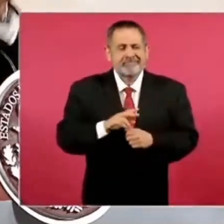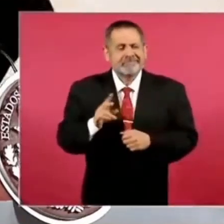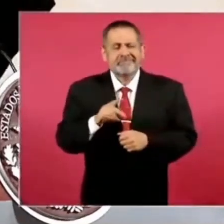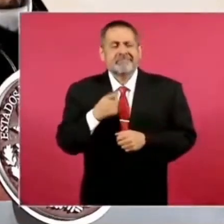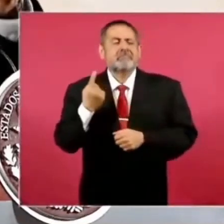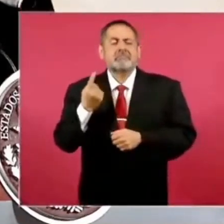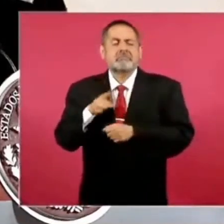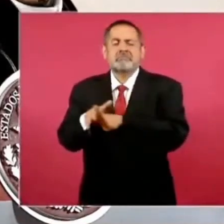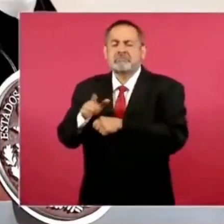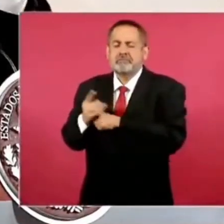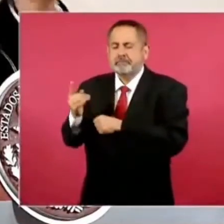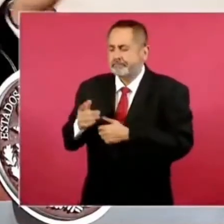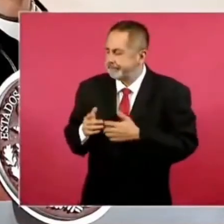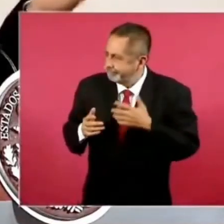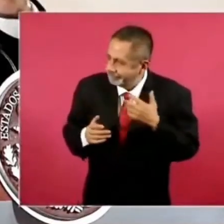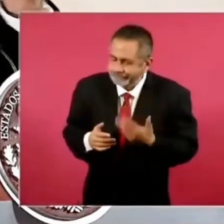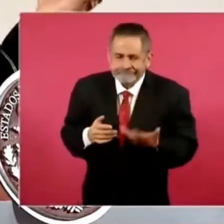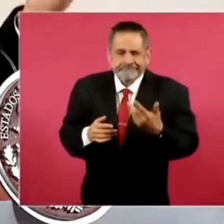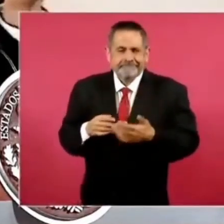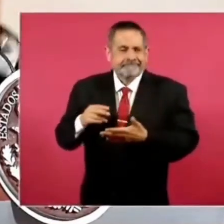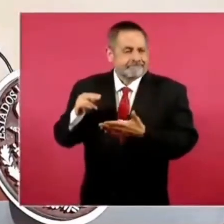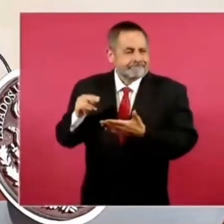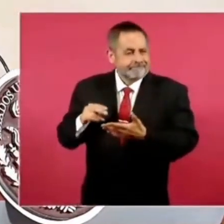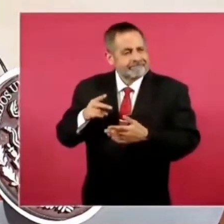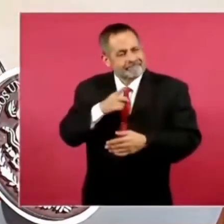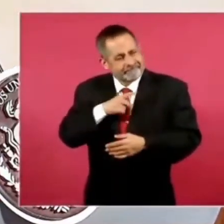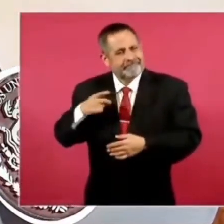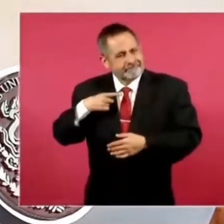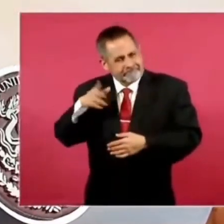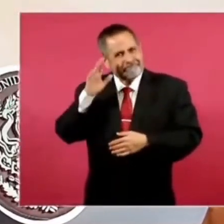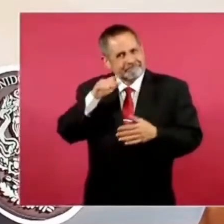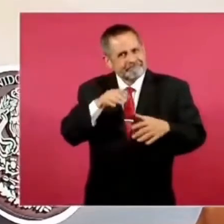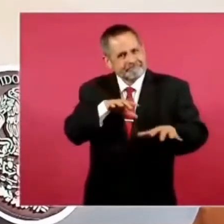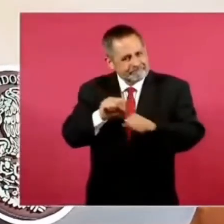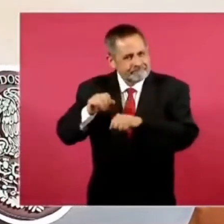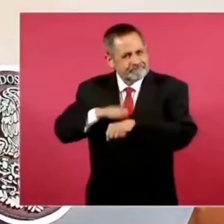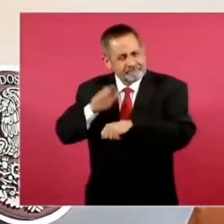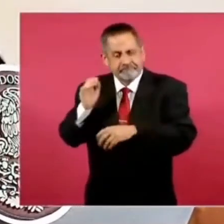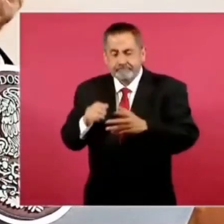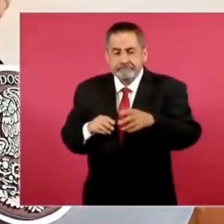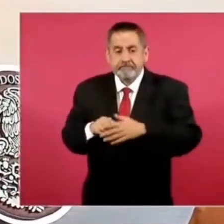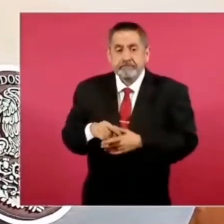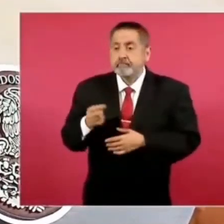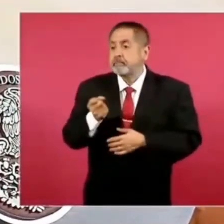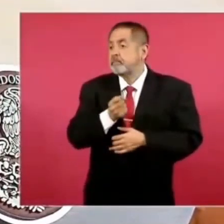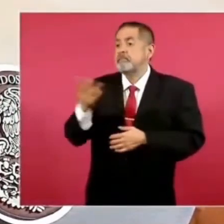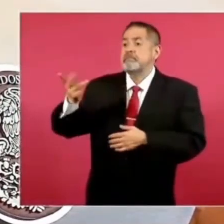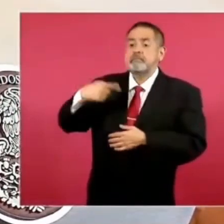hasta los petroleros, es increíble, se lo creyeron,